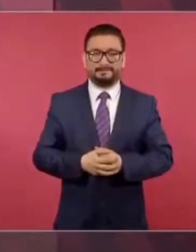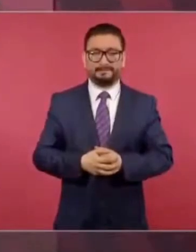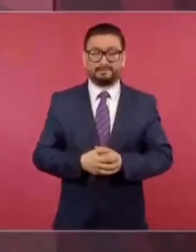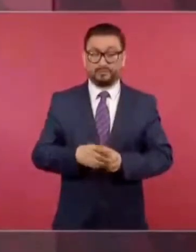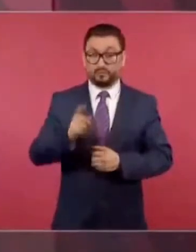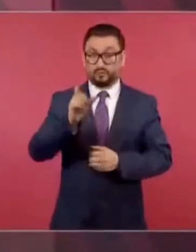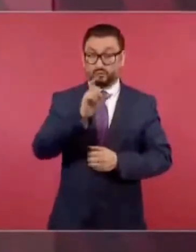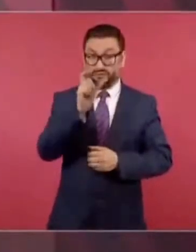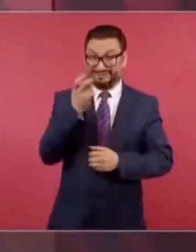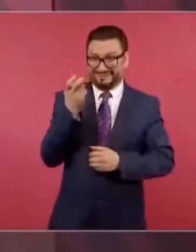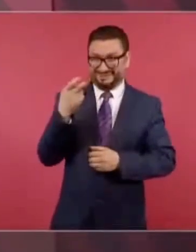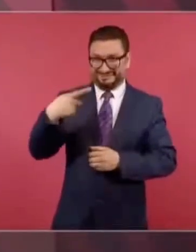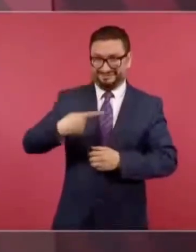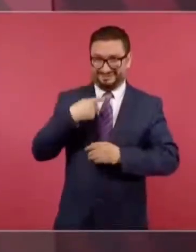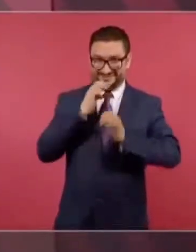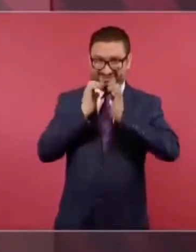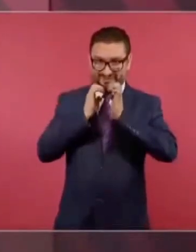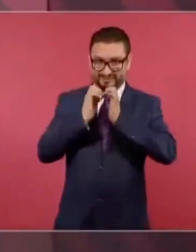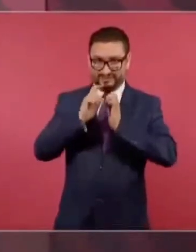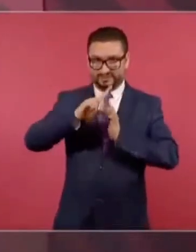Ciro fue